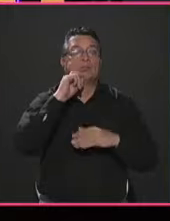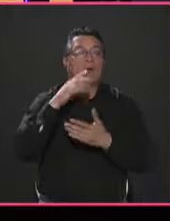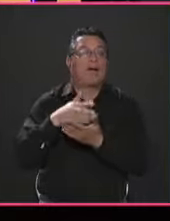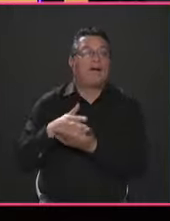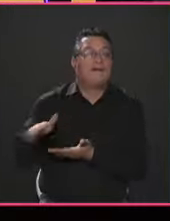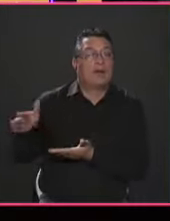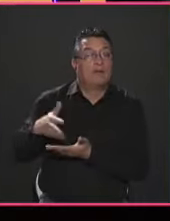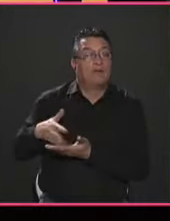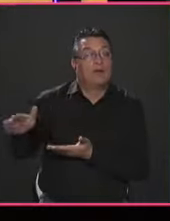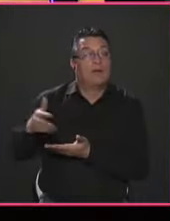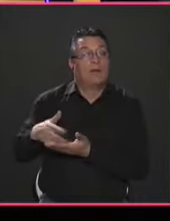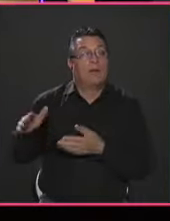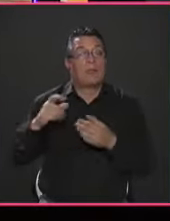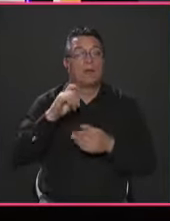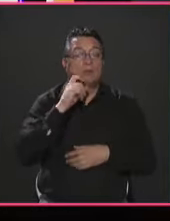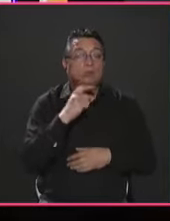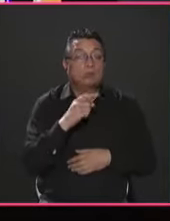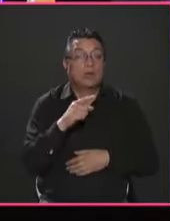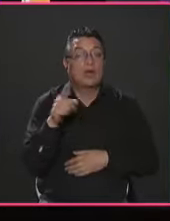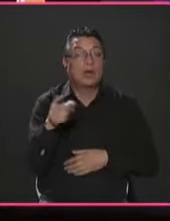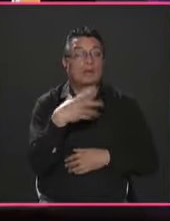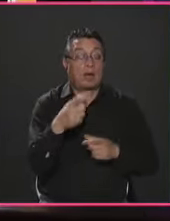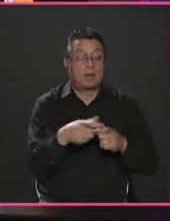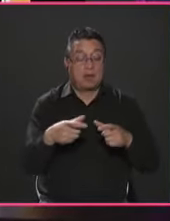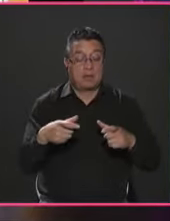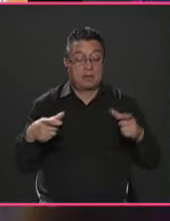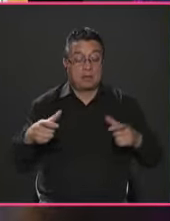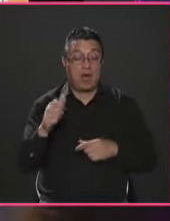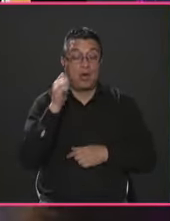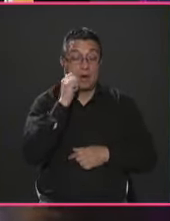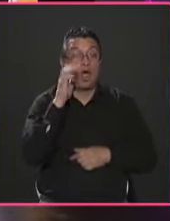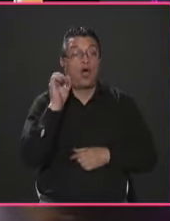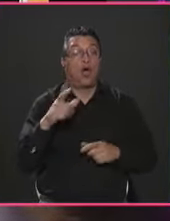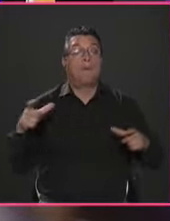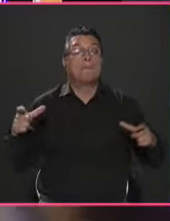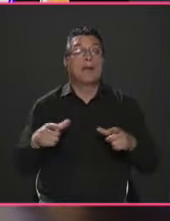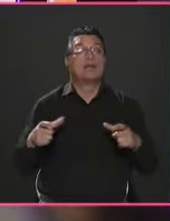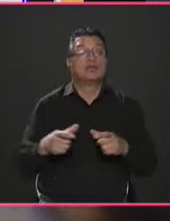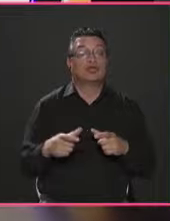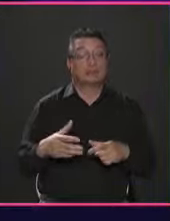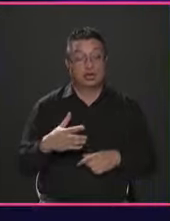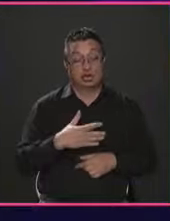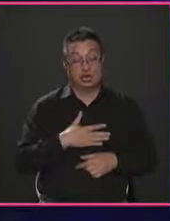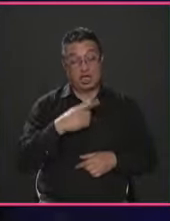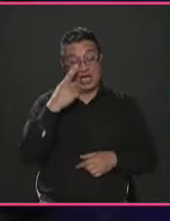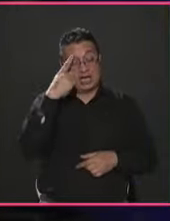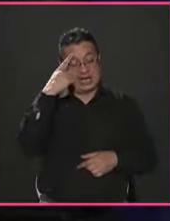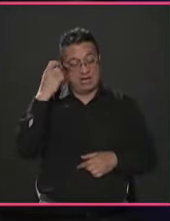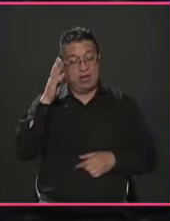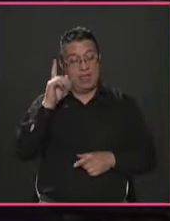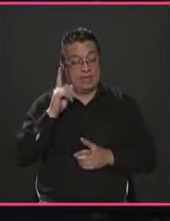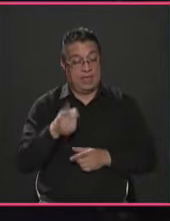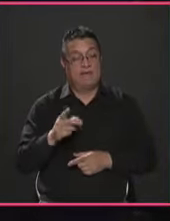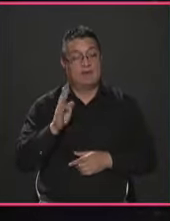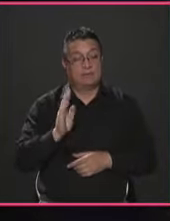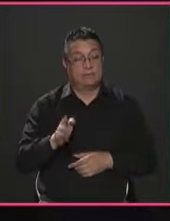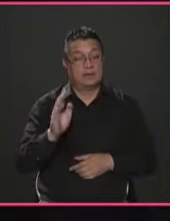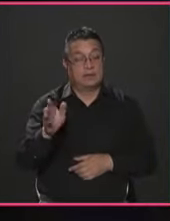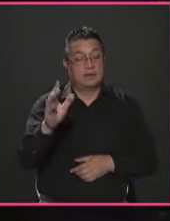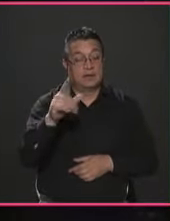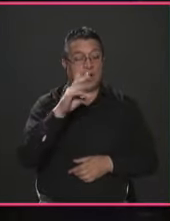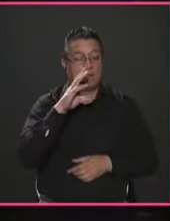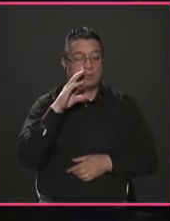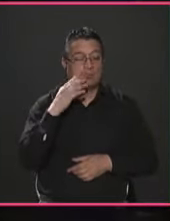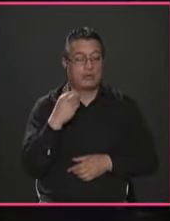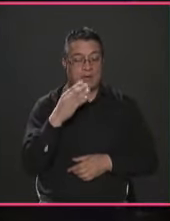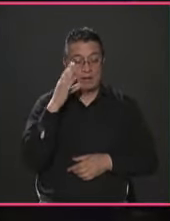margen cuando estamos haciendo más grande el círculo humanidad o lo estamos haciendo más pequeño y yo creo que nosotros tenemos que seguir buscando este bien